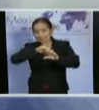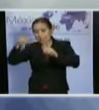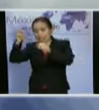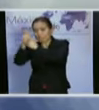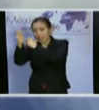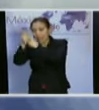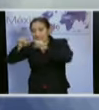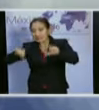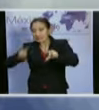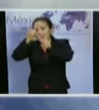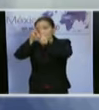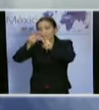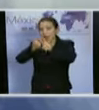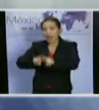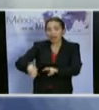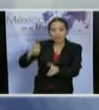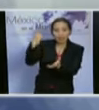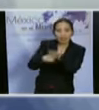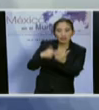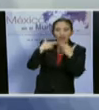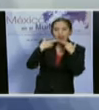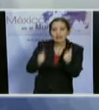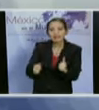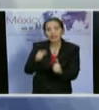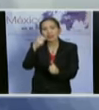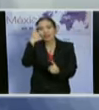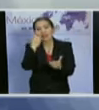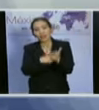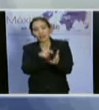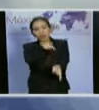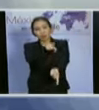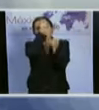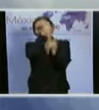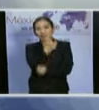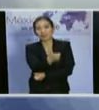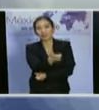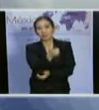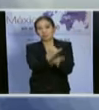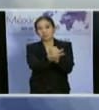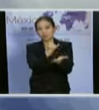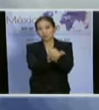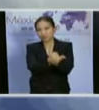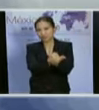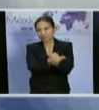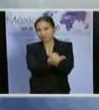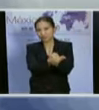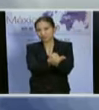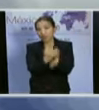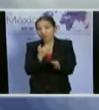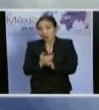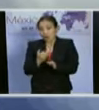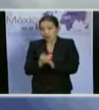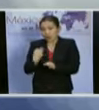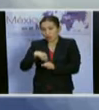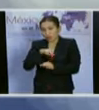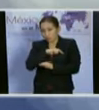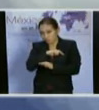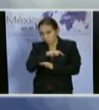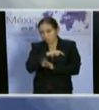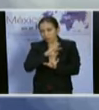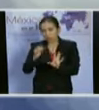el análisis de los sistemas fiscales y de los sistemas tributarios. Estamos haciendo actualmente una serie